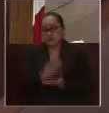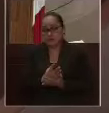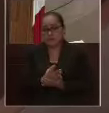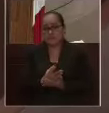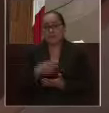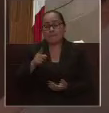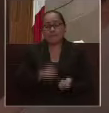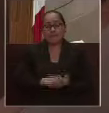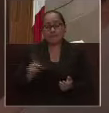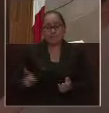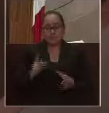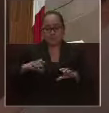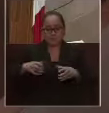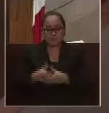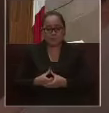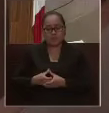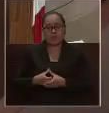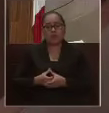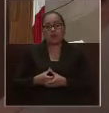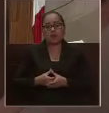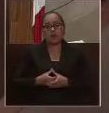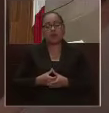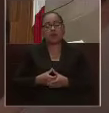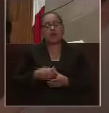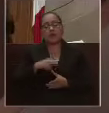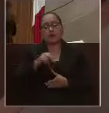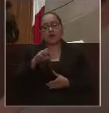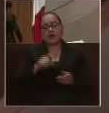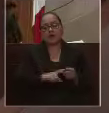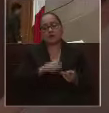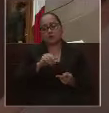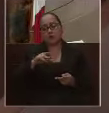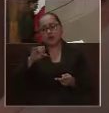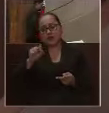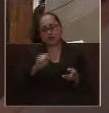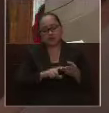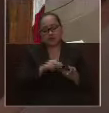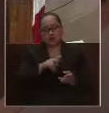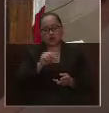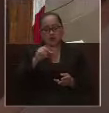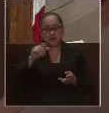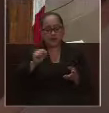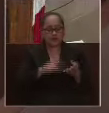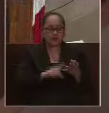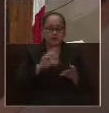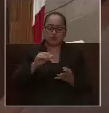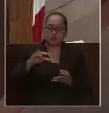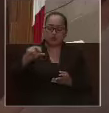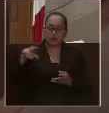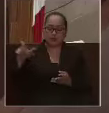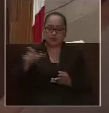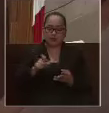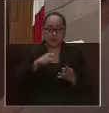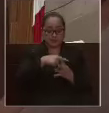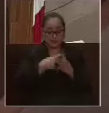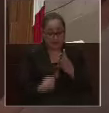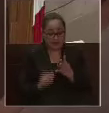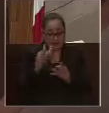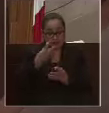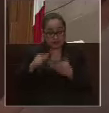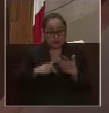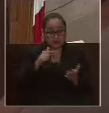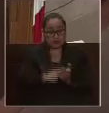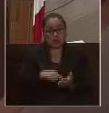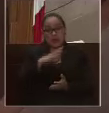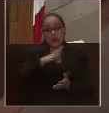específicamente de los pueblos Quiliguás, Paipai, Cumiais, Cucapaz, Cochimiz, pero además existe una gran